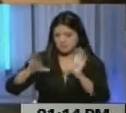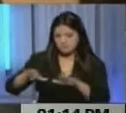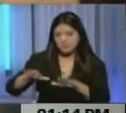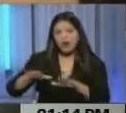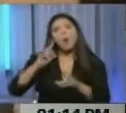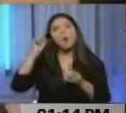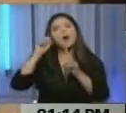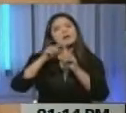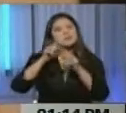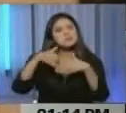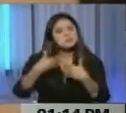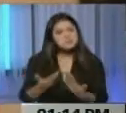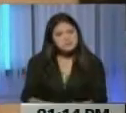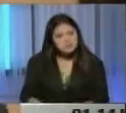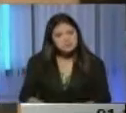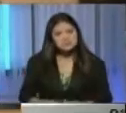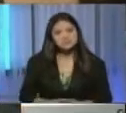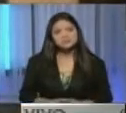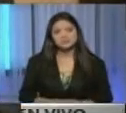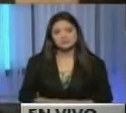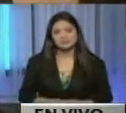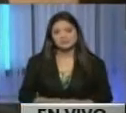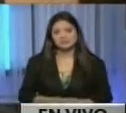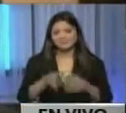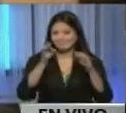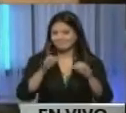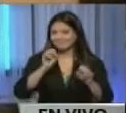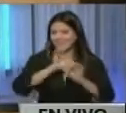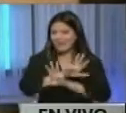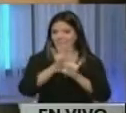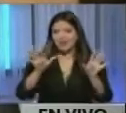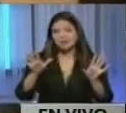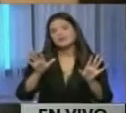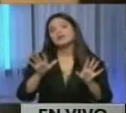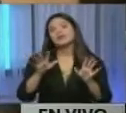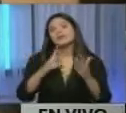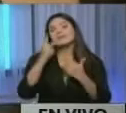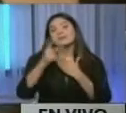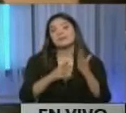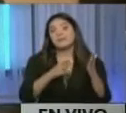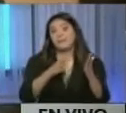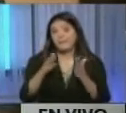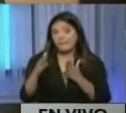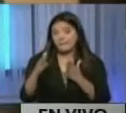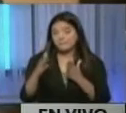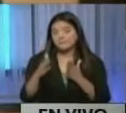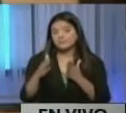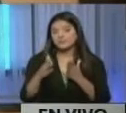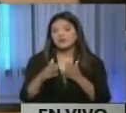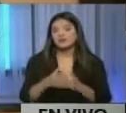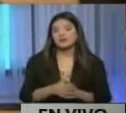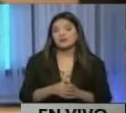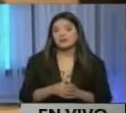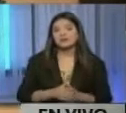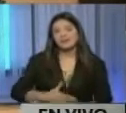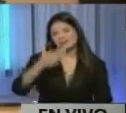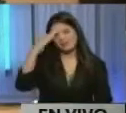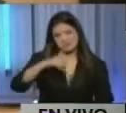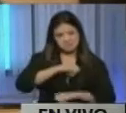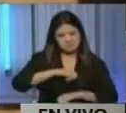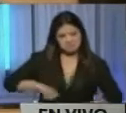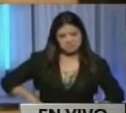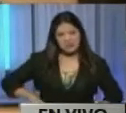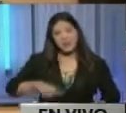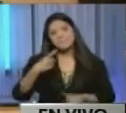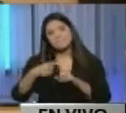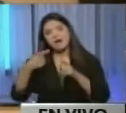como objetivo la terminación definitiva de las acciones ofensivas entre la fuerza pública y la FARC y